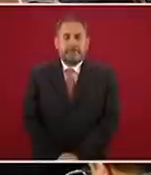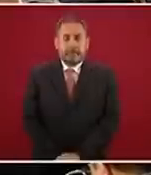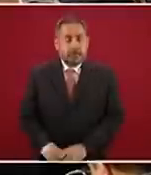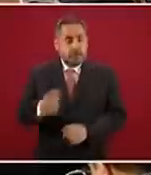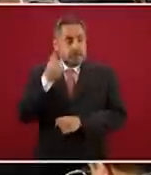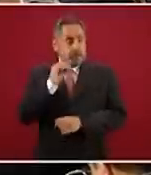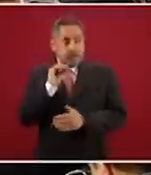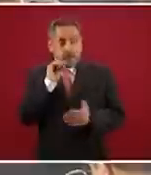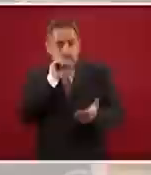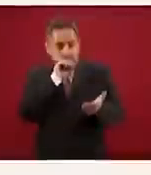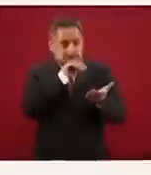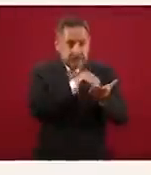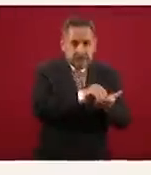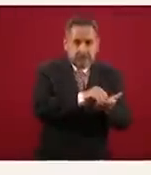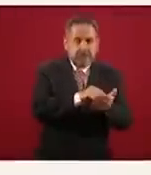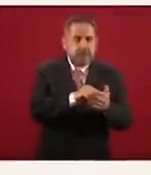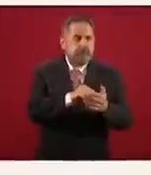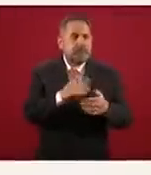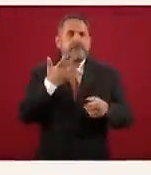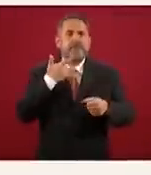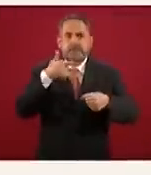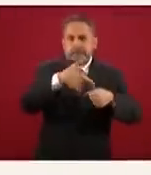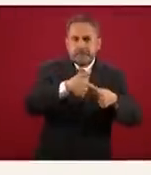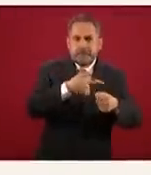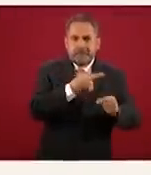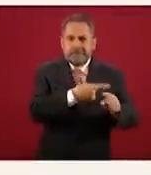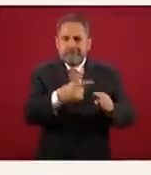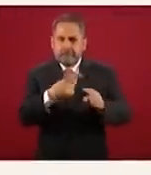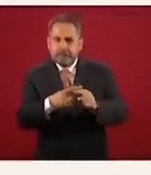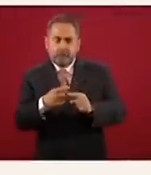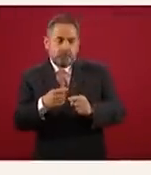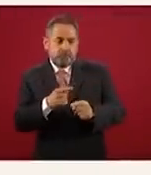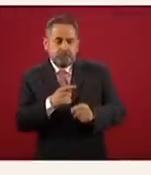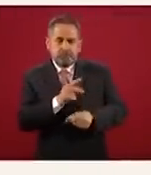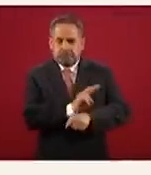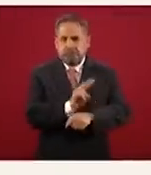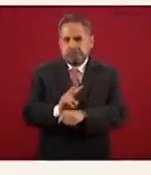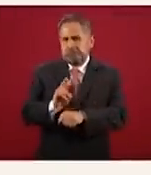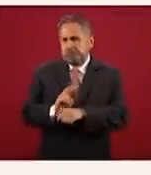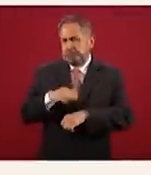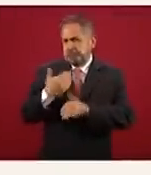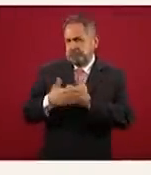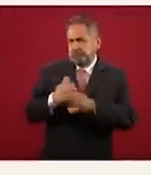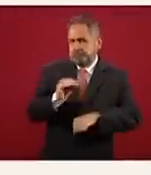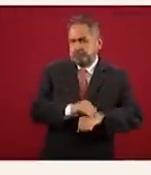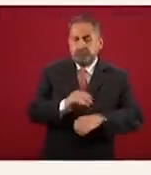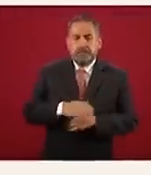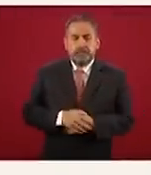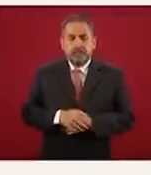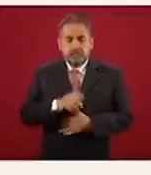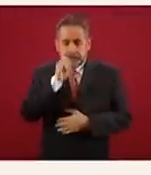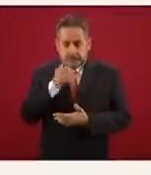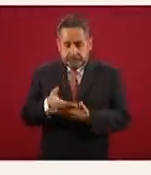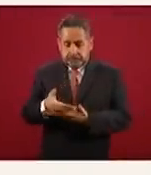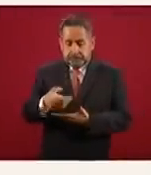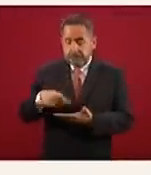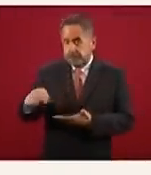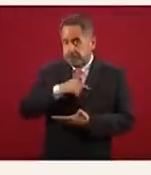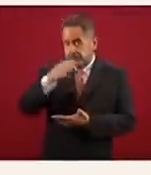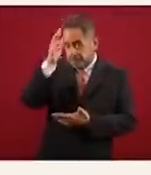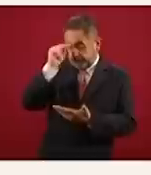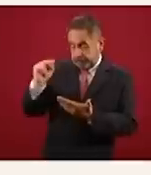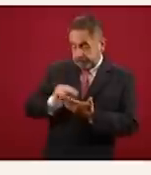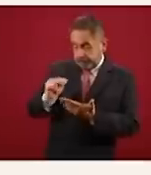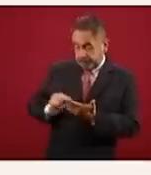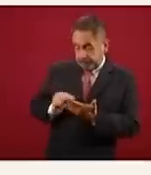sistemas de control volumétrico en gasolinerías y empresas con consumo interno, modificar el acuerdo para la clasificación